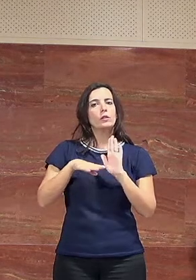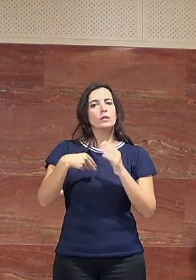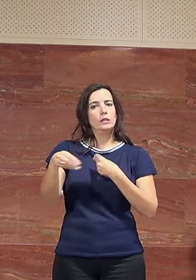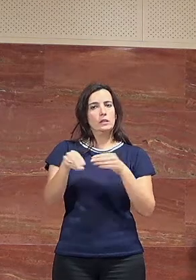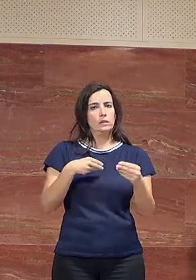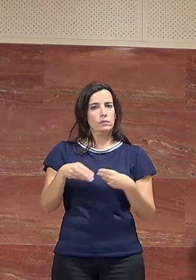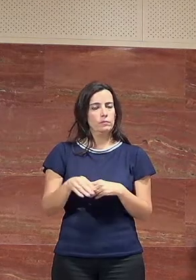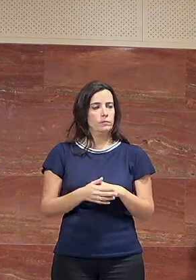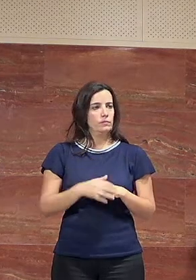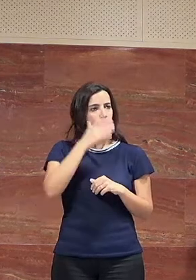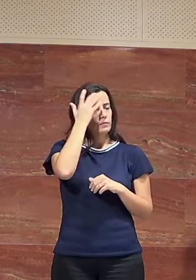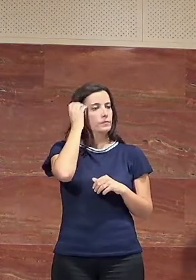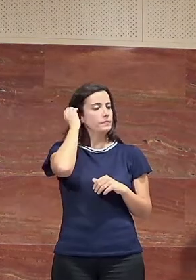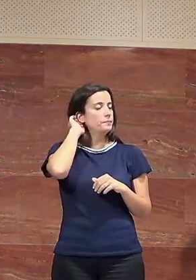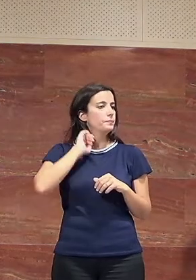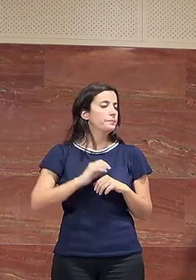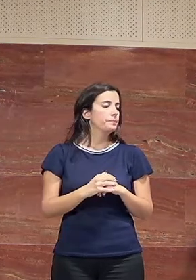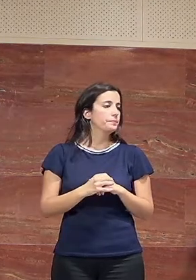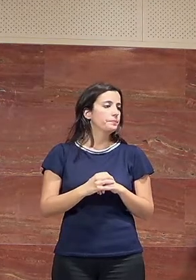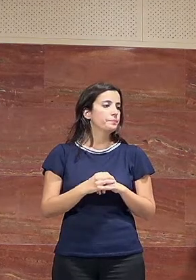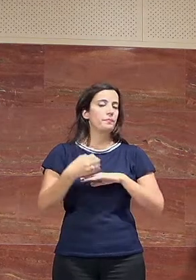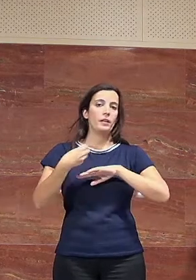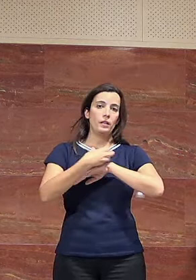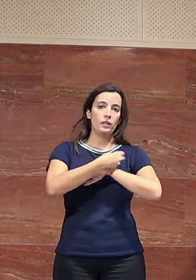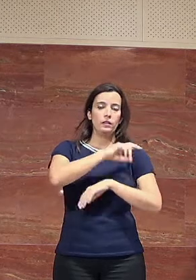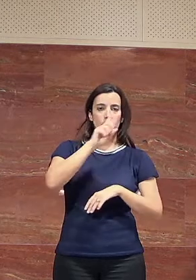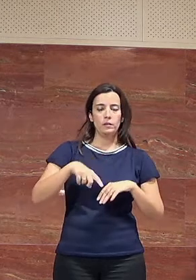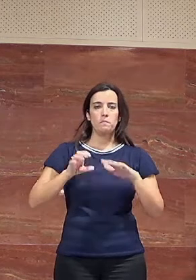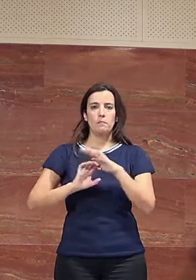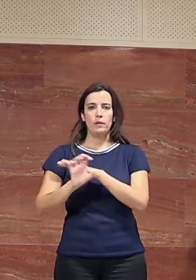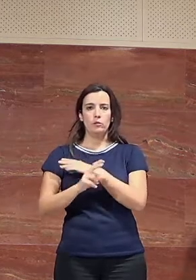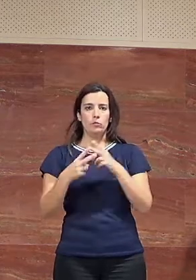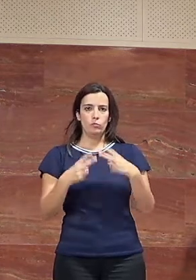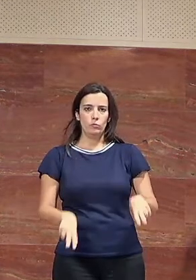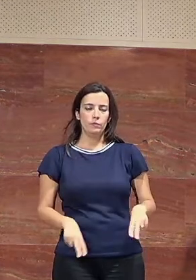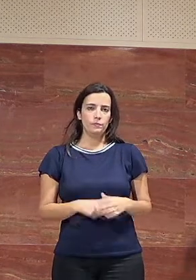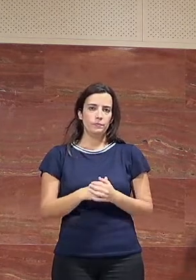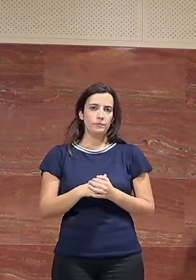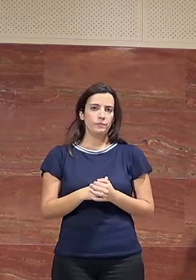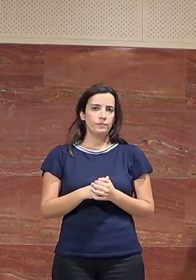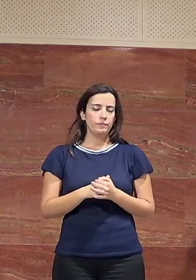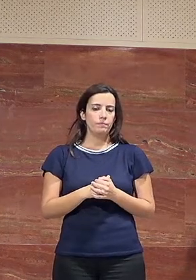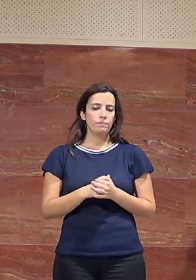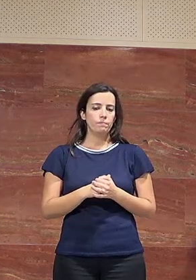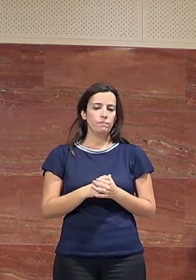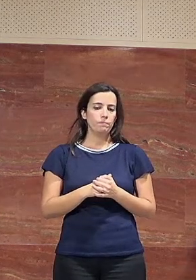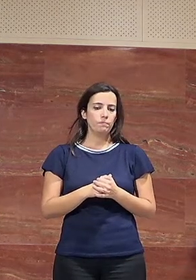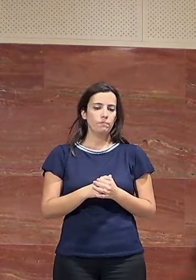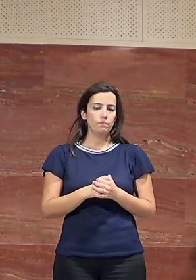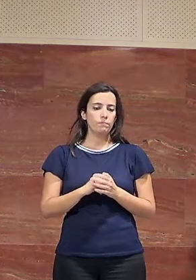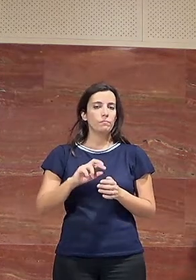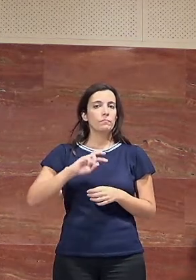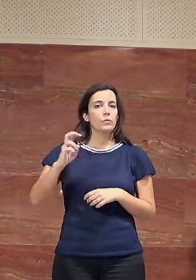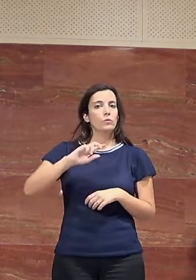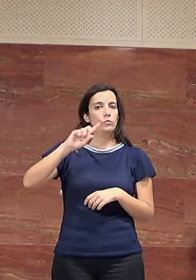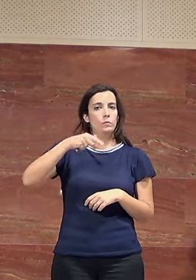tanto en cercanías como en metro. Otros puntos de especial